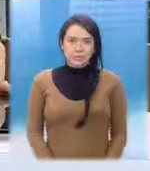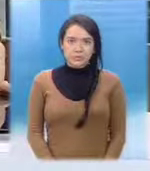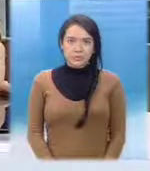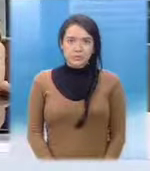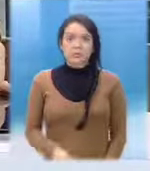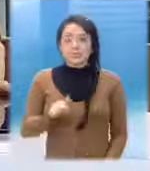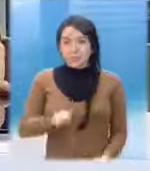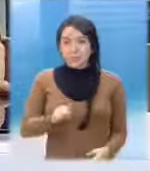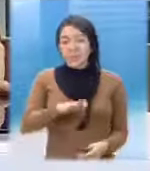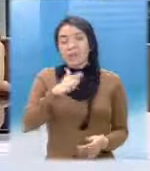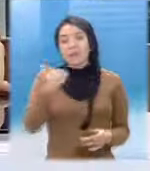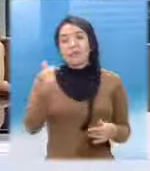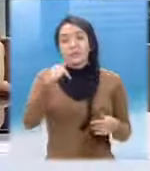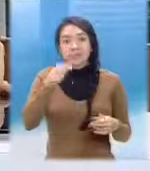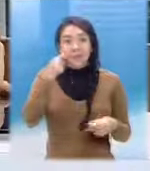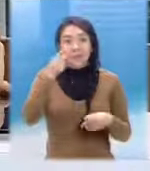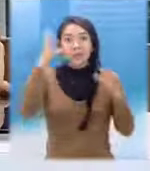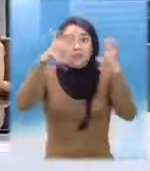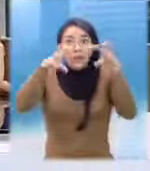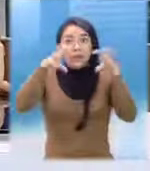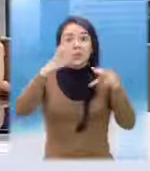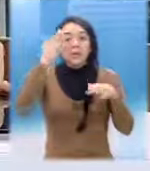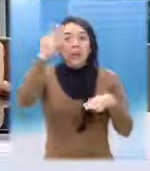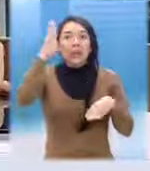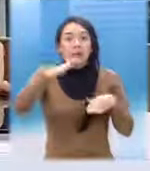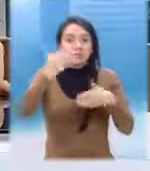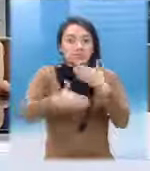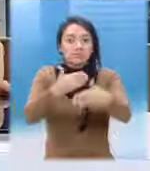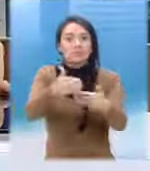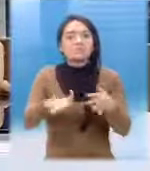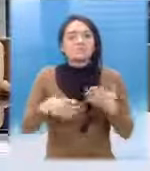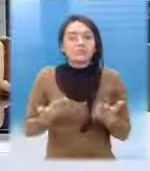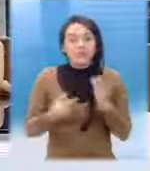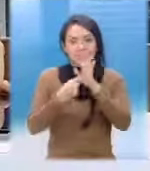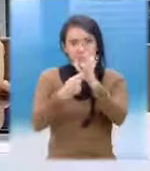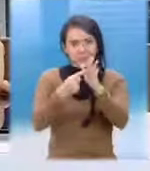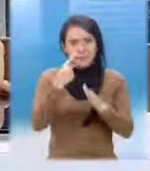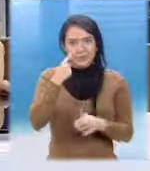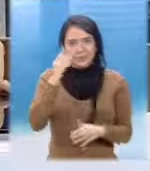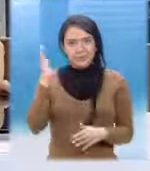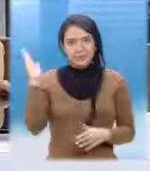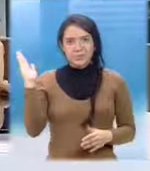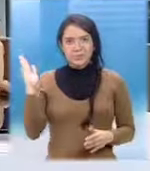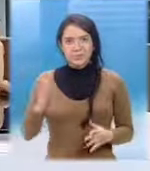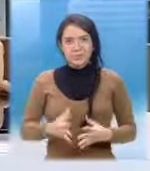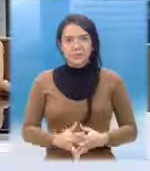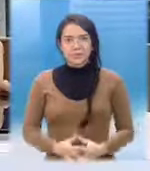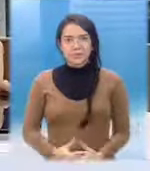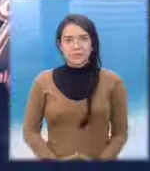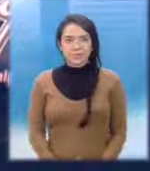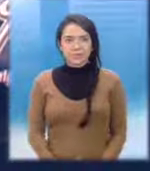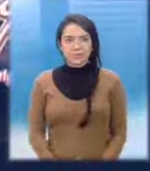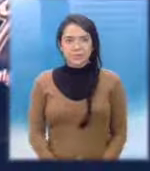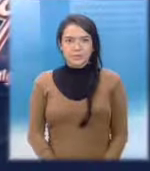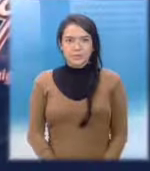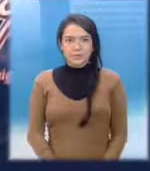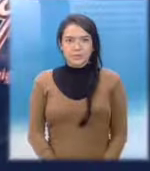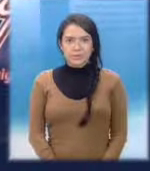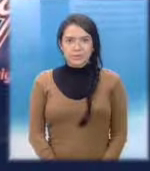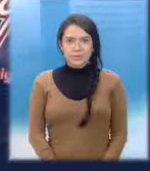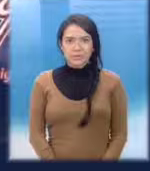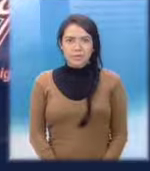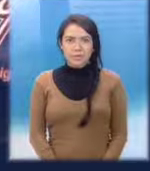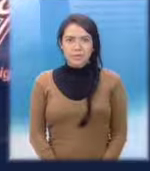Y en otra información, llega el momento de conocer las condiciones climáticas con Marisol Padilla. Vamos contigo, Marisol, adelante. Agencias Guay,